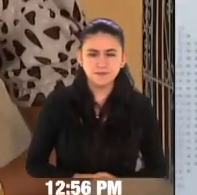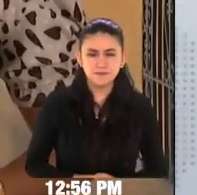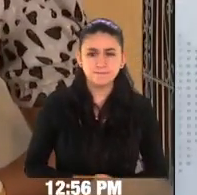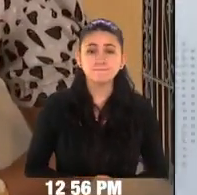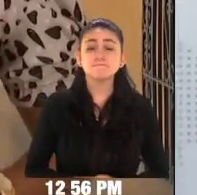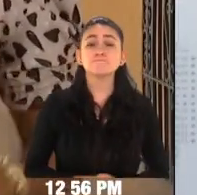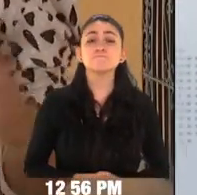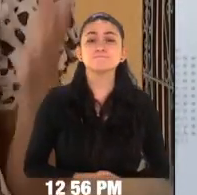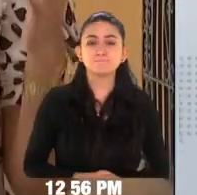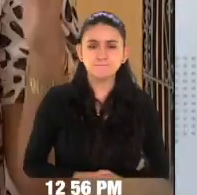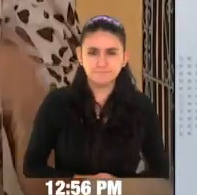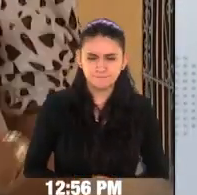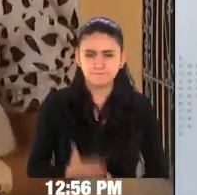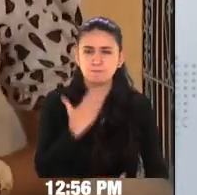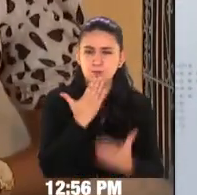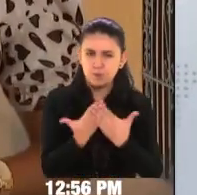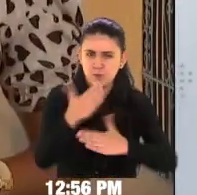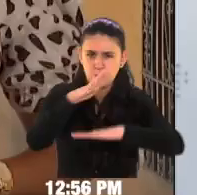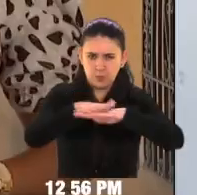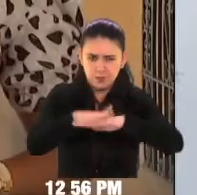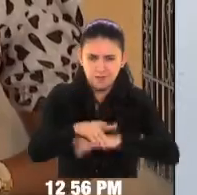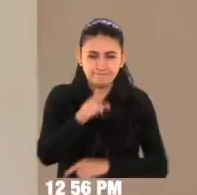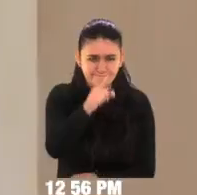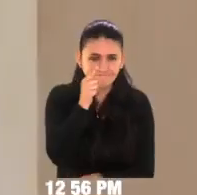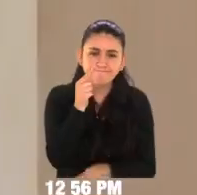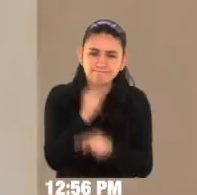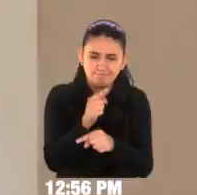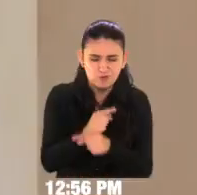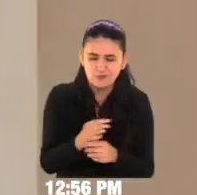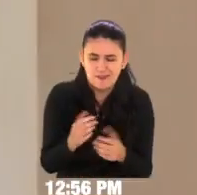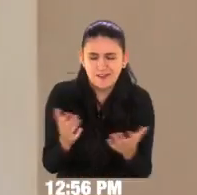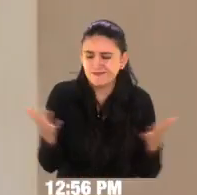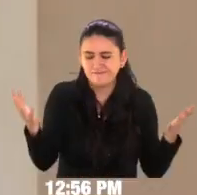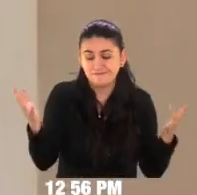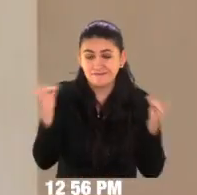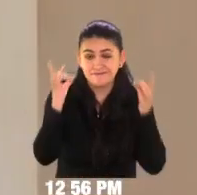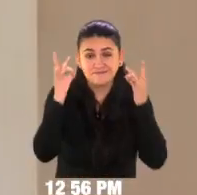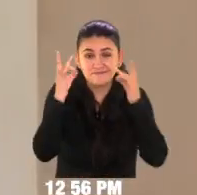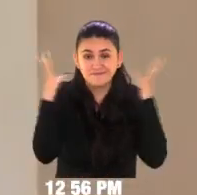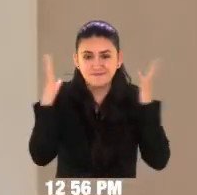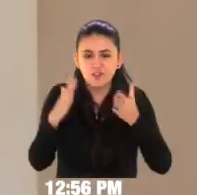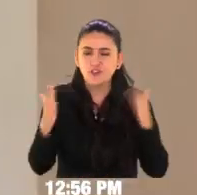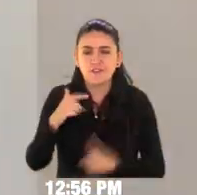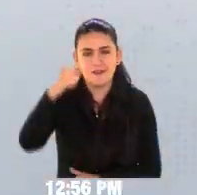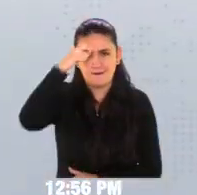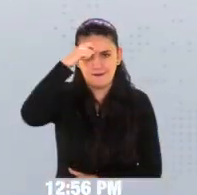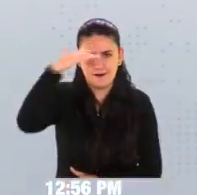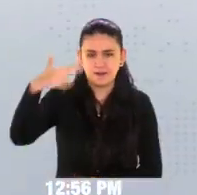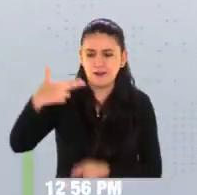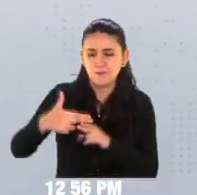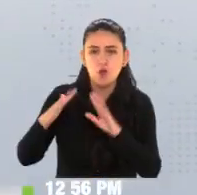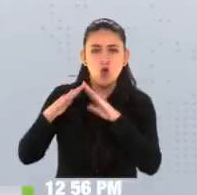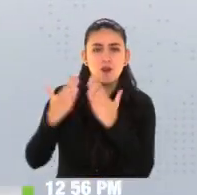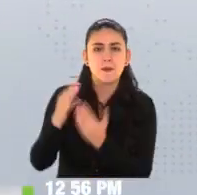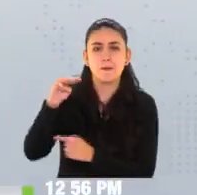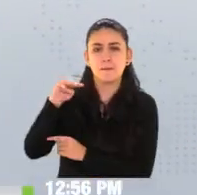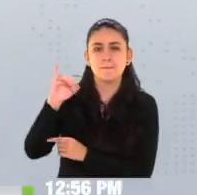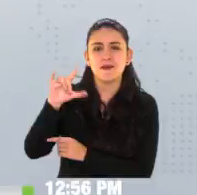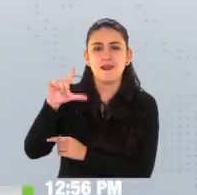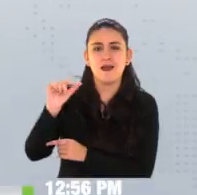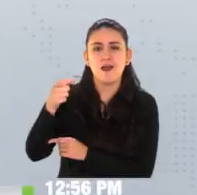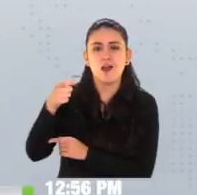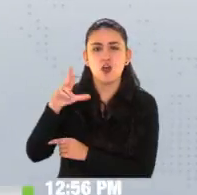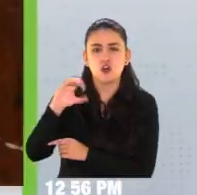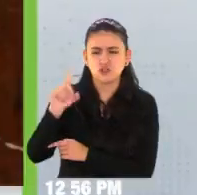¿Qué tal, Isabela? Muy buenas tardes, usted lo acaba de decir, es increíble. Este hecho se presentó en el colegio La Milagrosa. Allí fueron